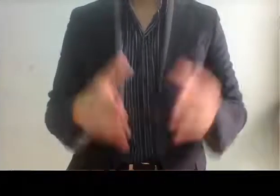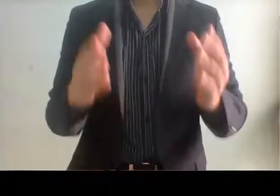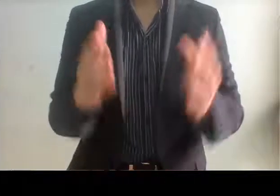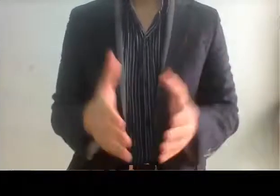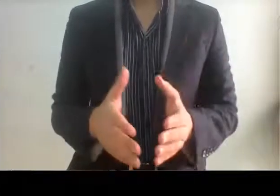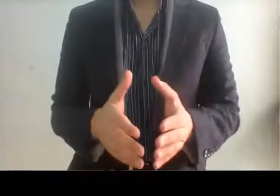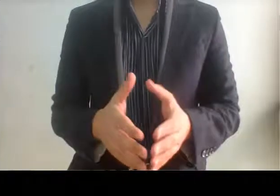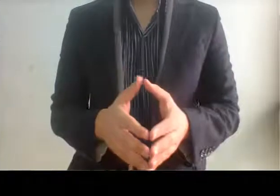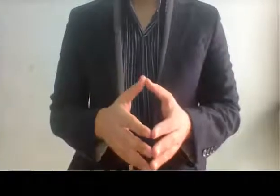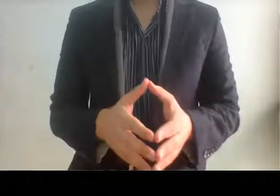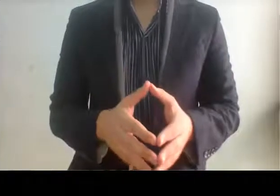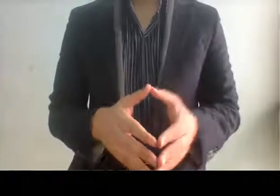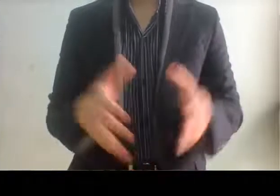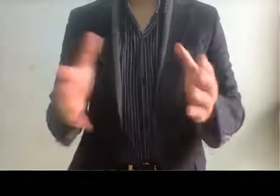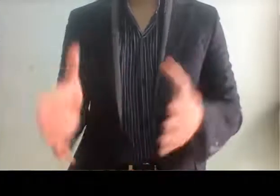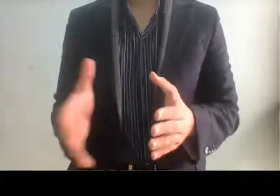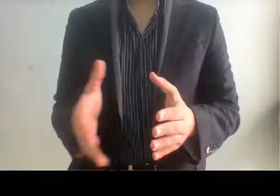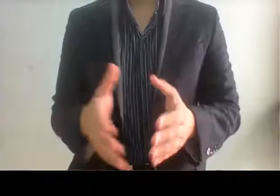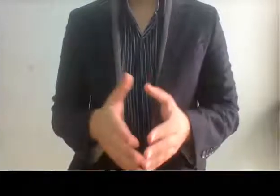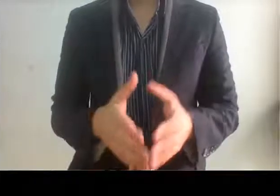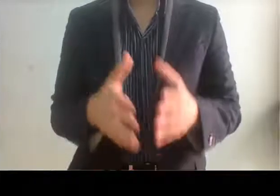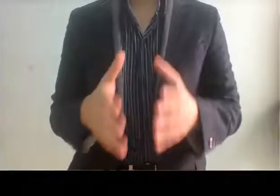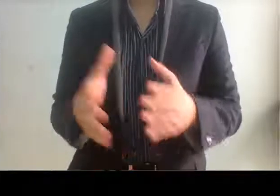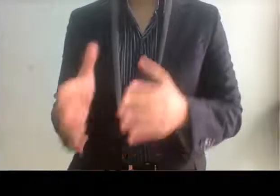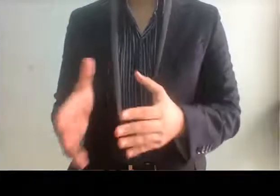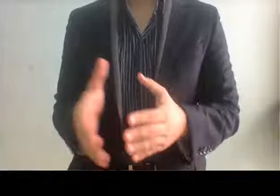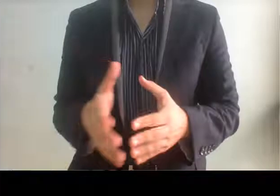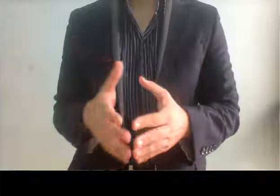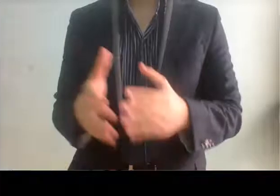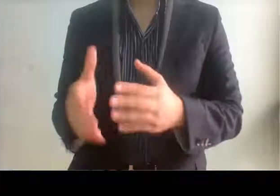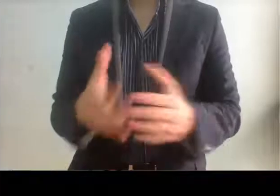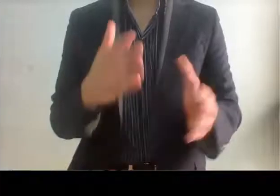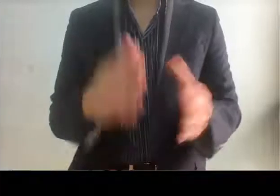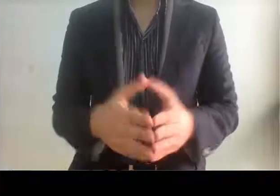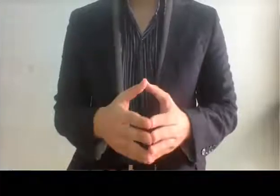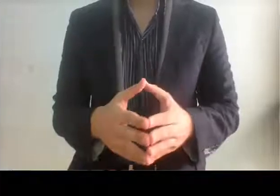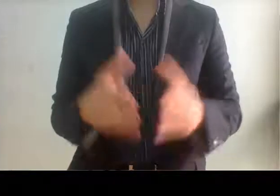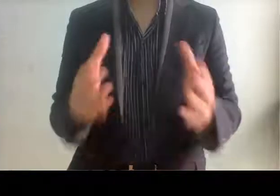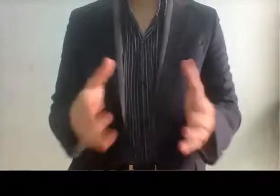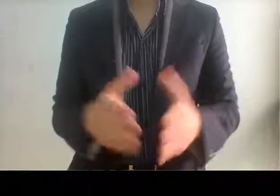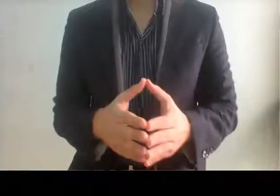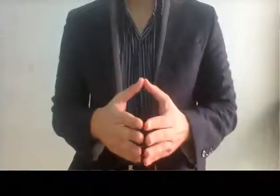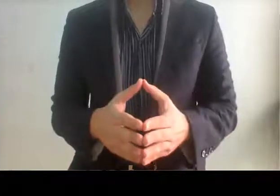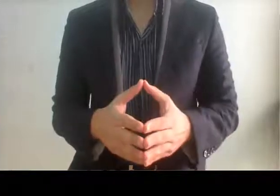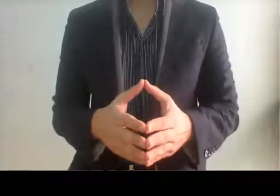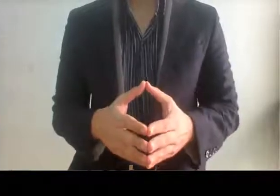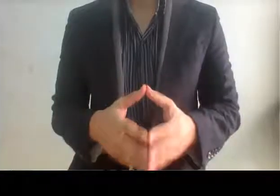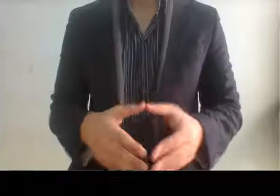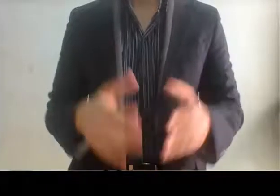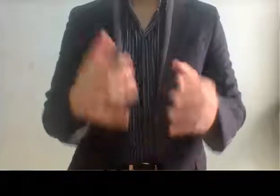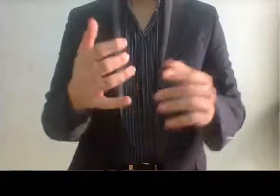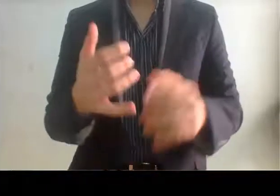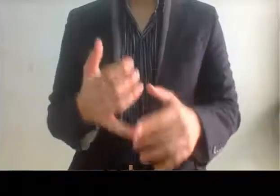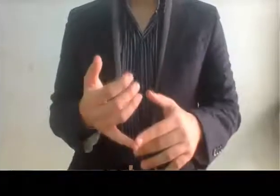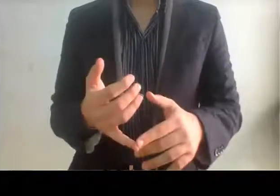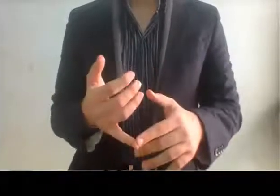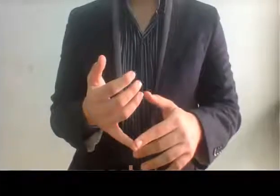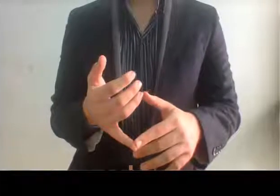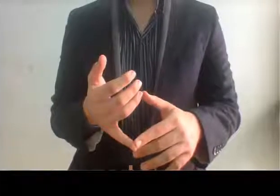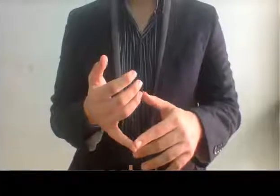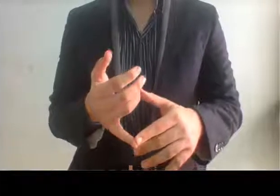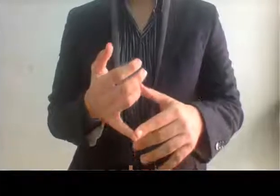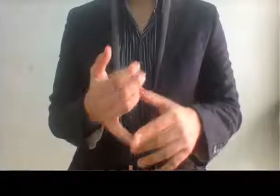enfermedades. Entonces, en anteriores administraciones los recursos para la compra de estos se terminaban desviando. ¿Qué ocurre en esta administración? Se están